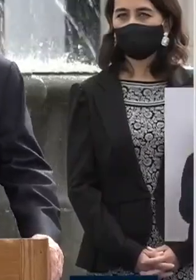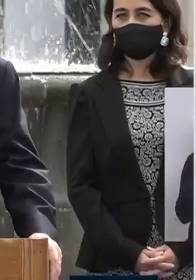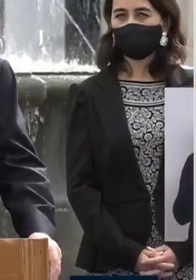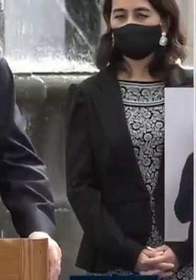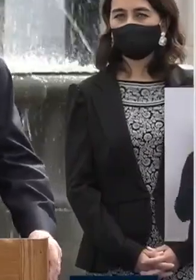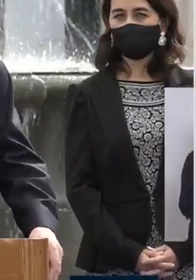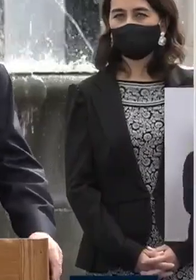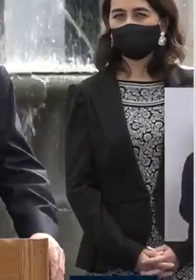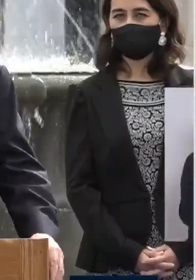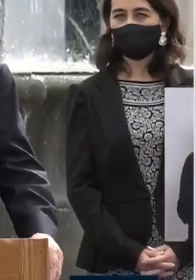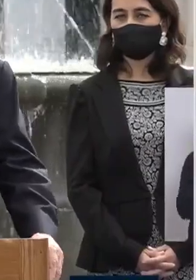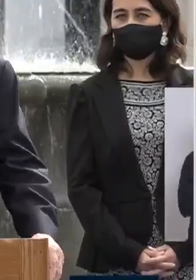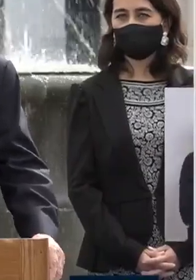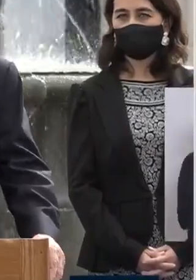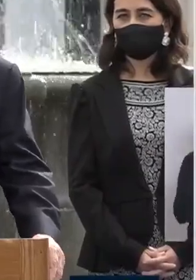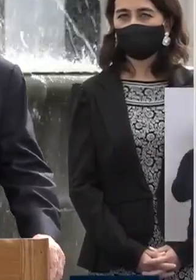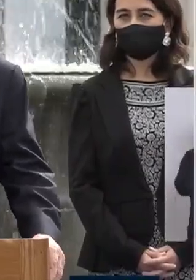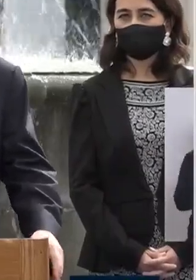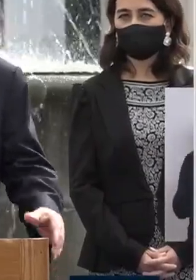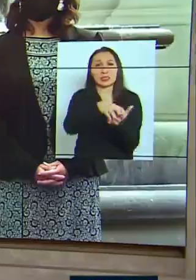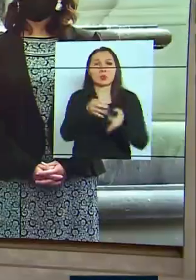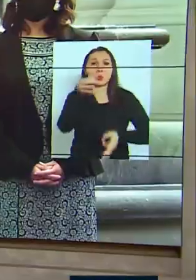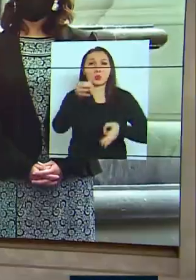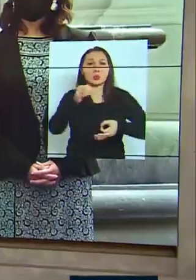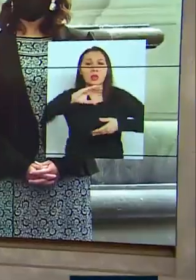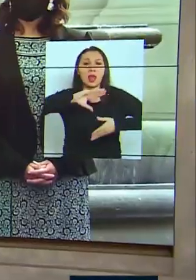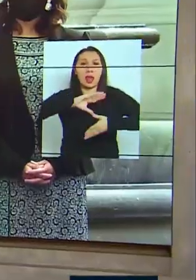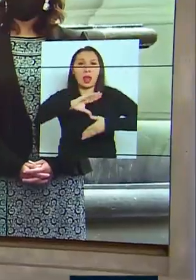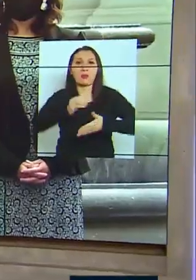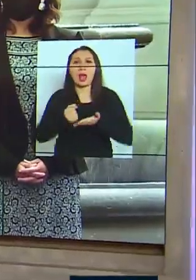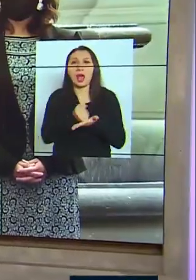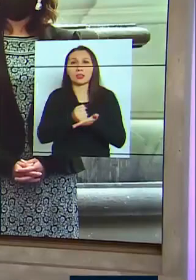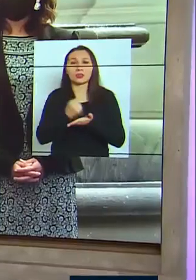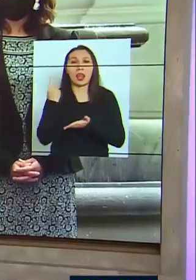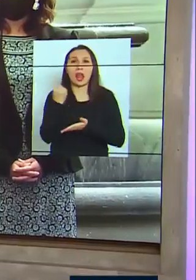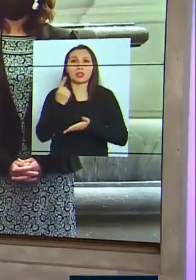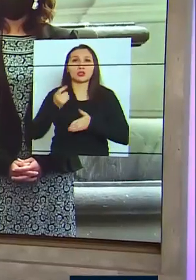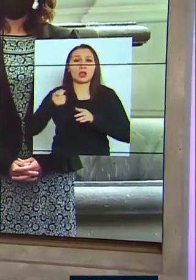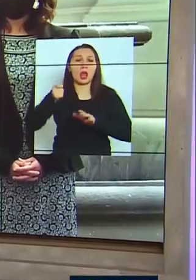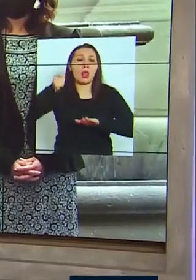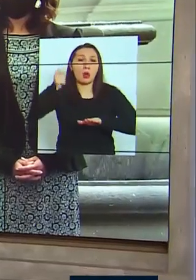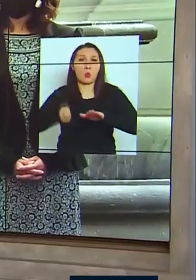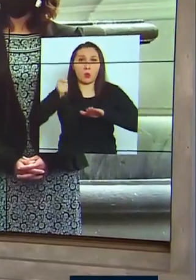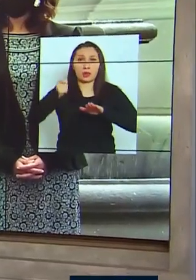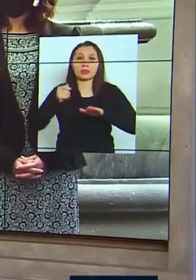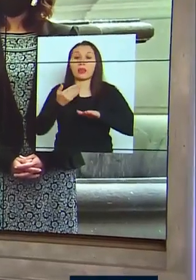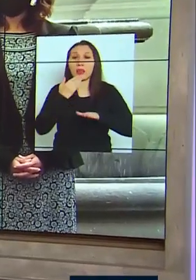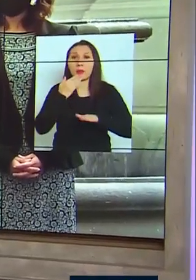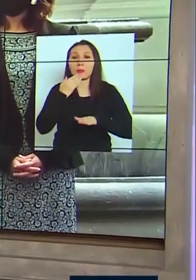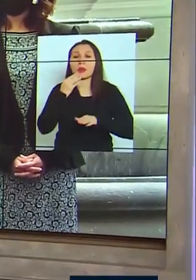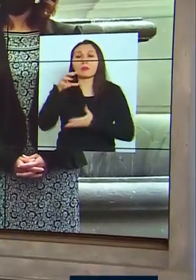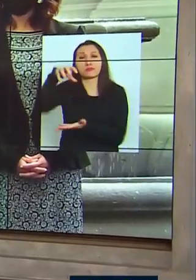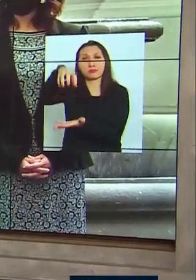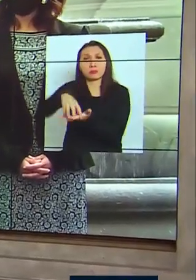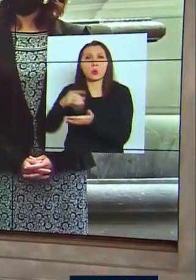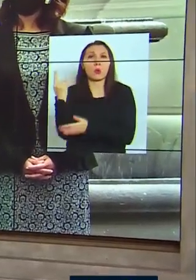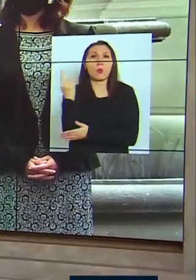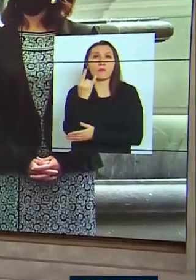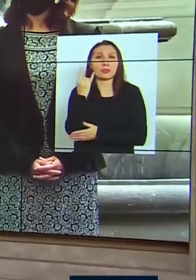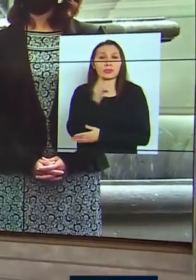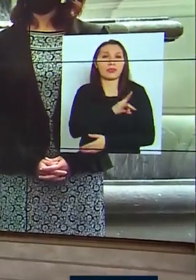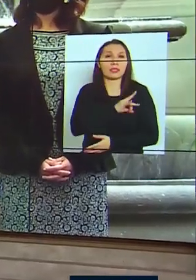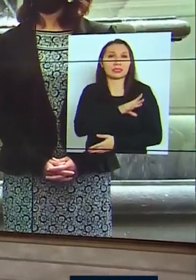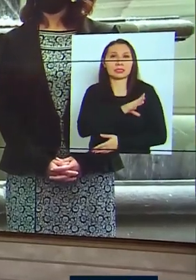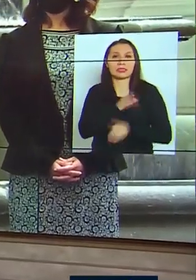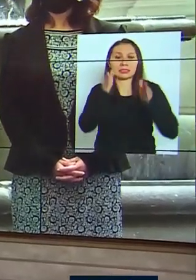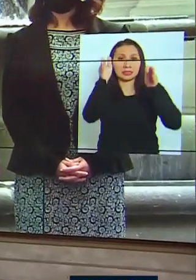y tantos, ¿verdad? De modo de, además, también ampliar el número de jueces. Se refiere a la reforma a